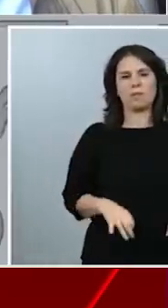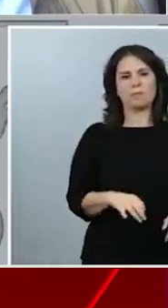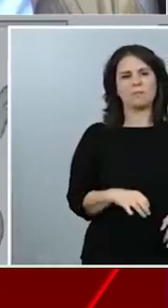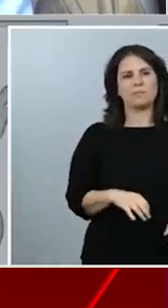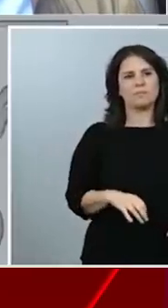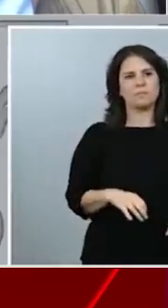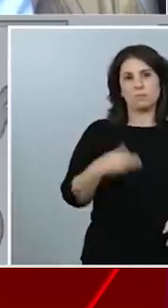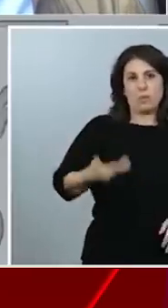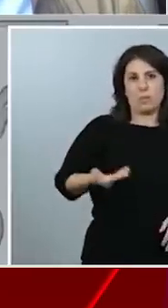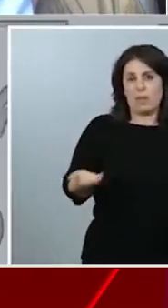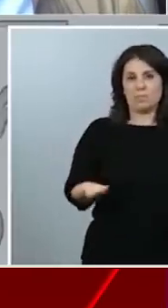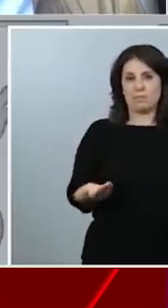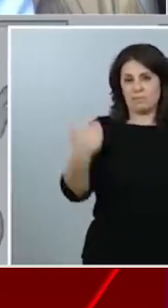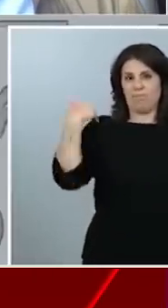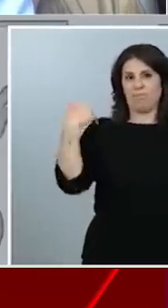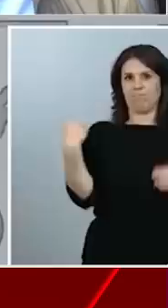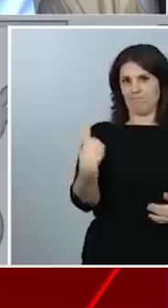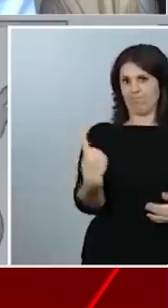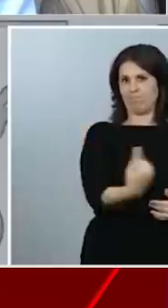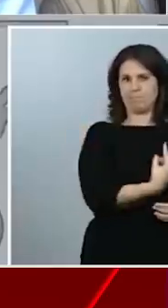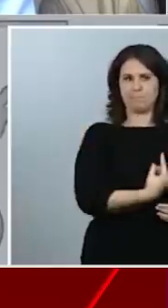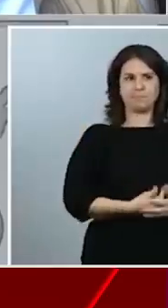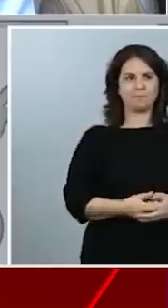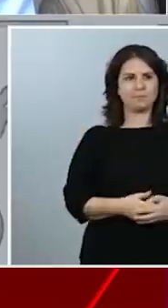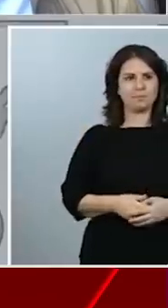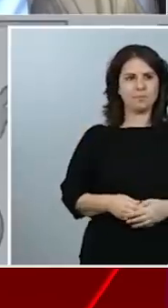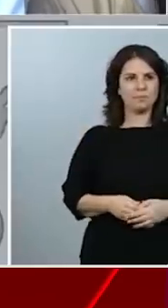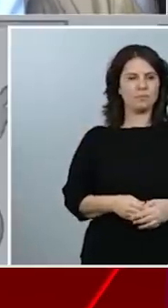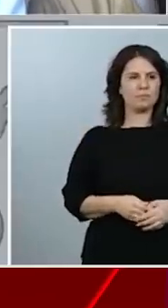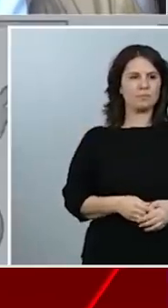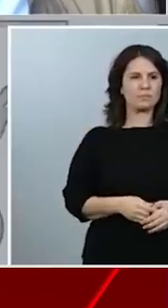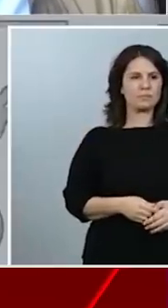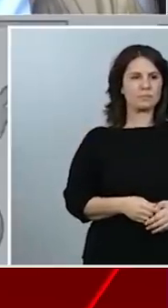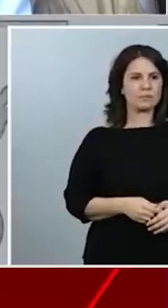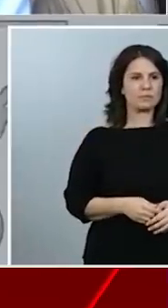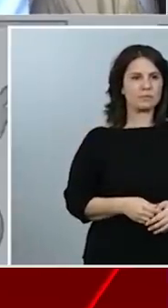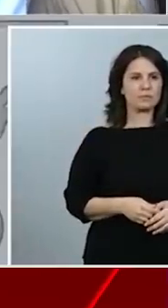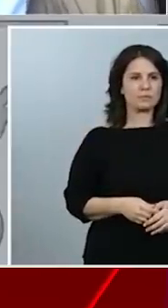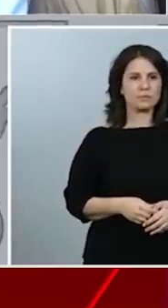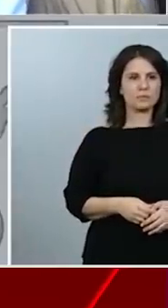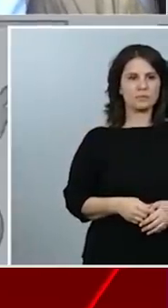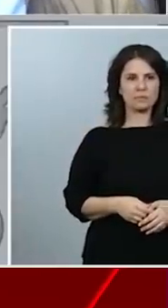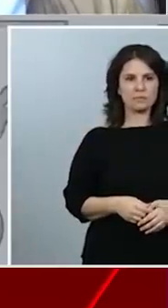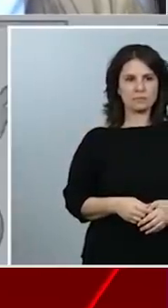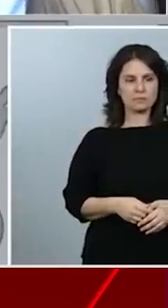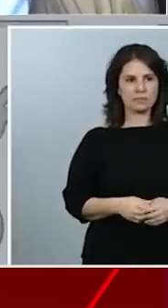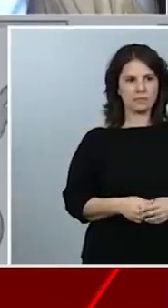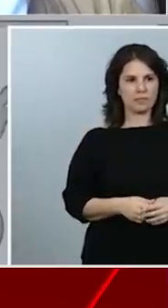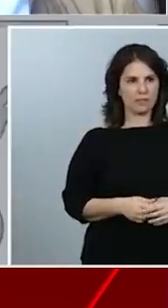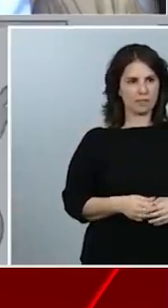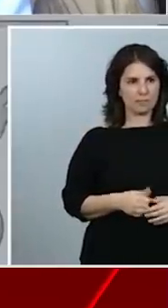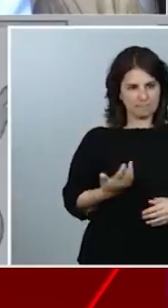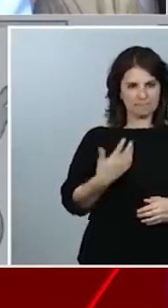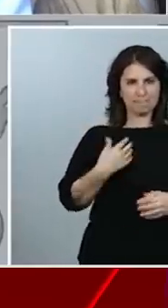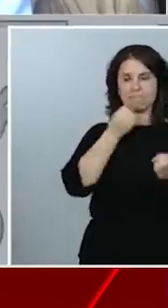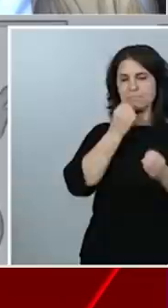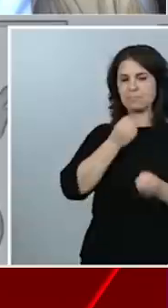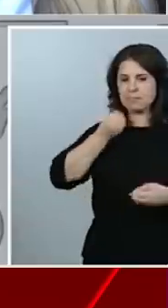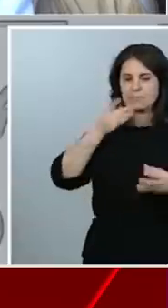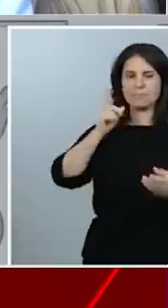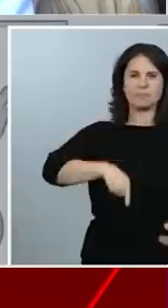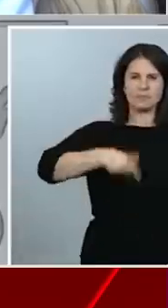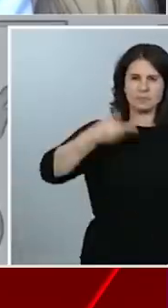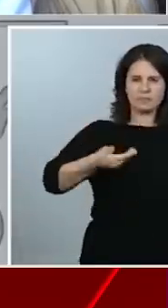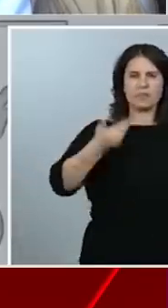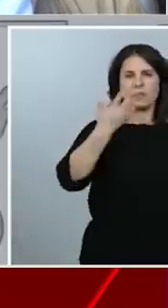porque el primer peligro, ese es el gran peligro. Lo que va a ocurrir es que por miedo a perder